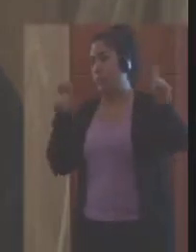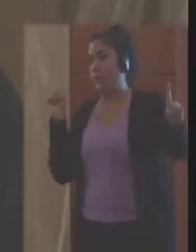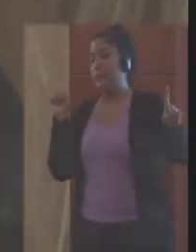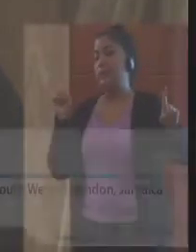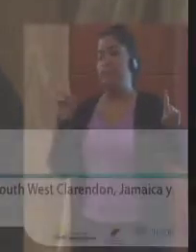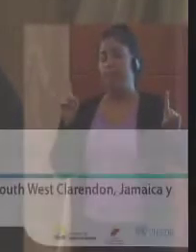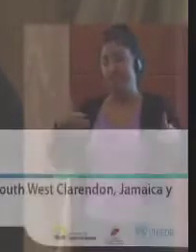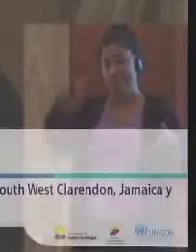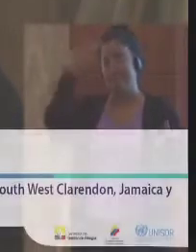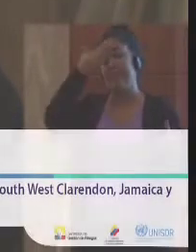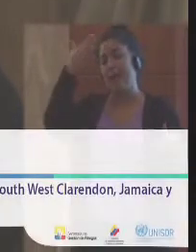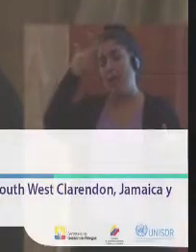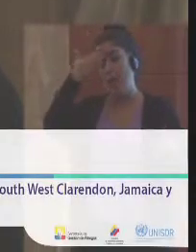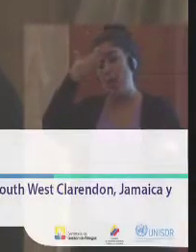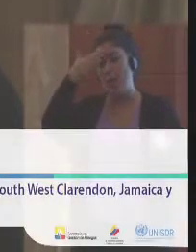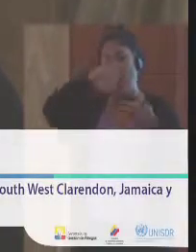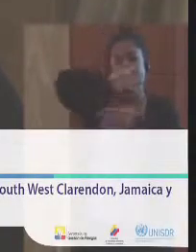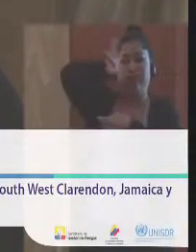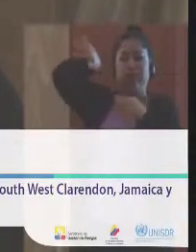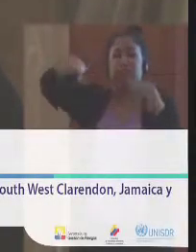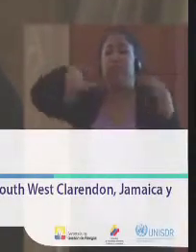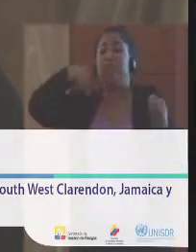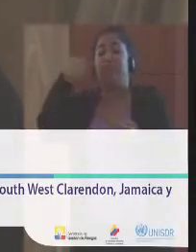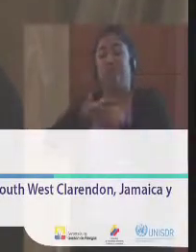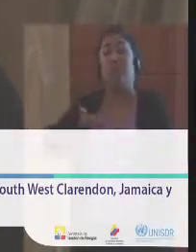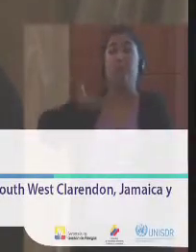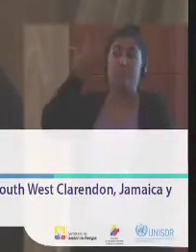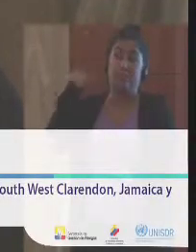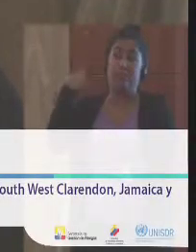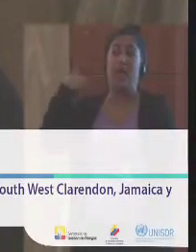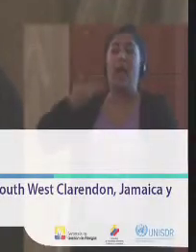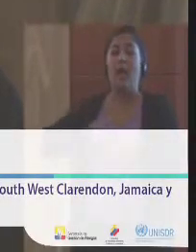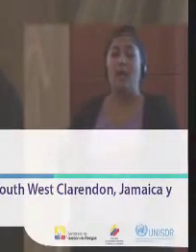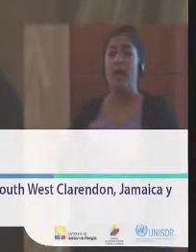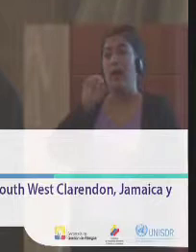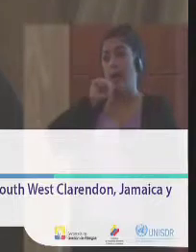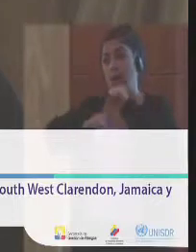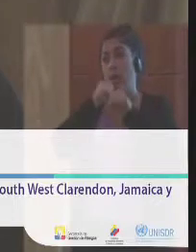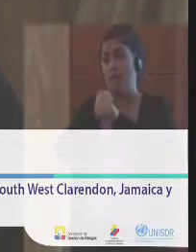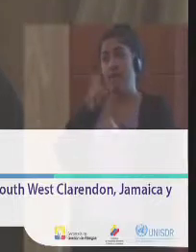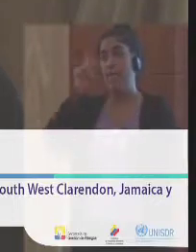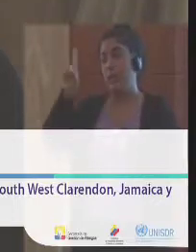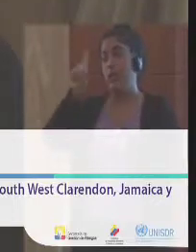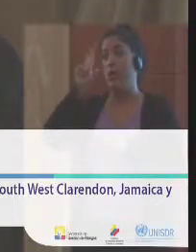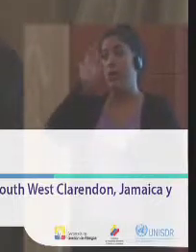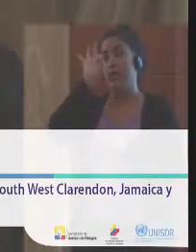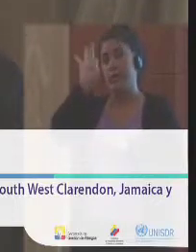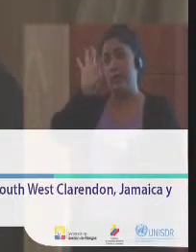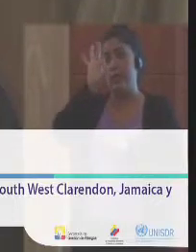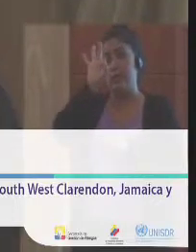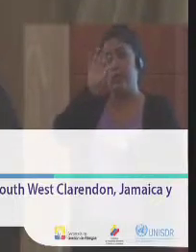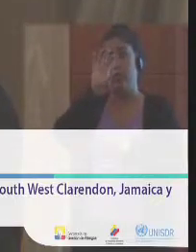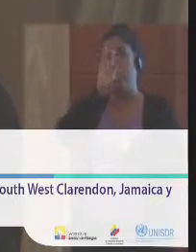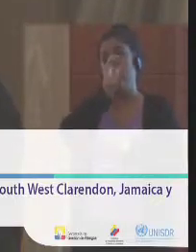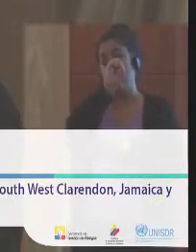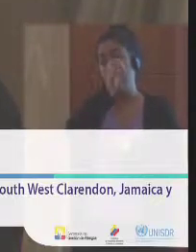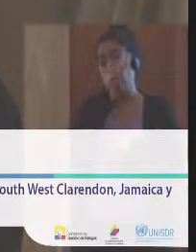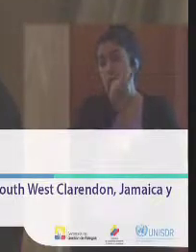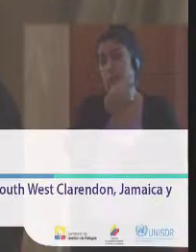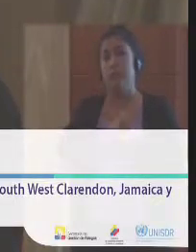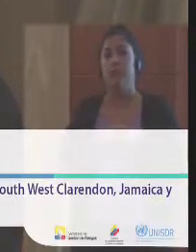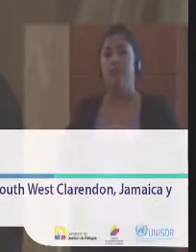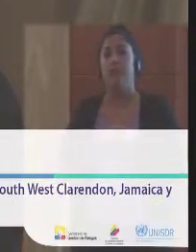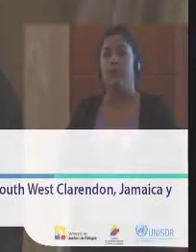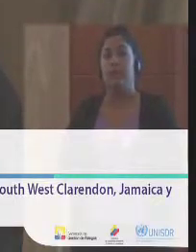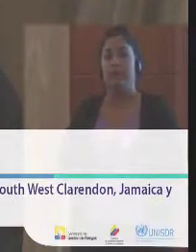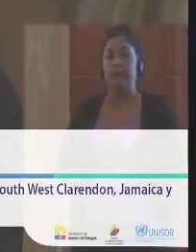earthquake in desastres. De hecho, 1902, tuvimos which sent an un entire gran part of a terremoto city en under the sea. 1902 That was quemando the una gran parte de earthquake una that ciudad destroyed Port bajo